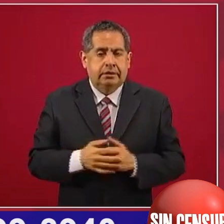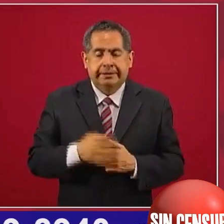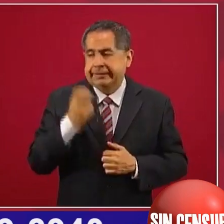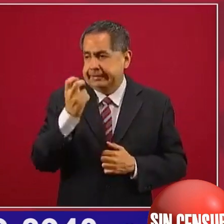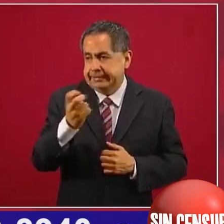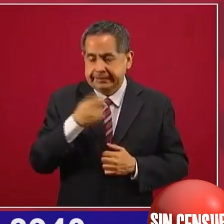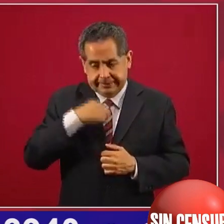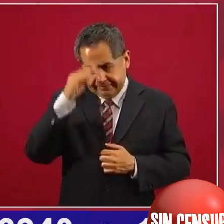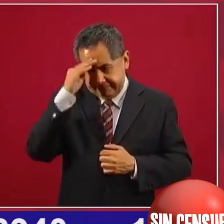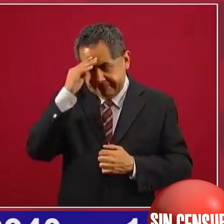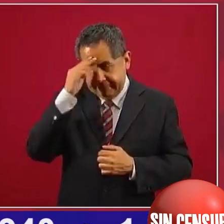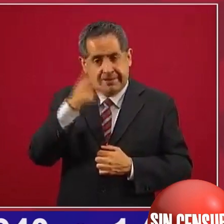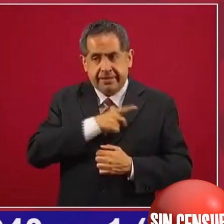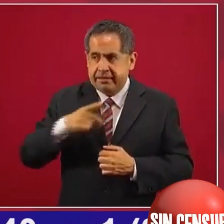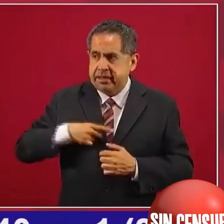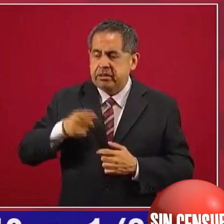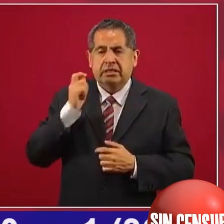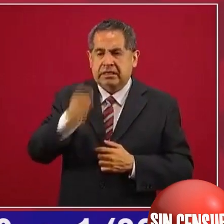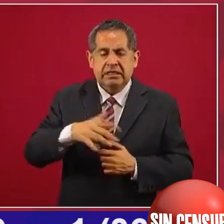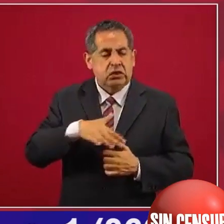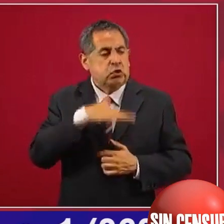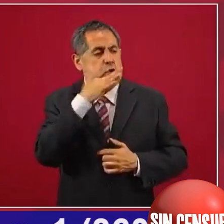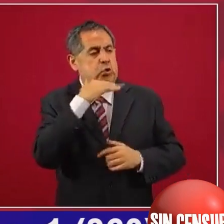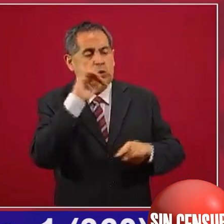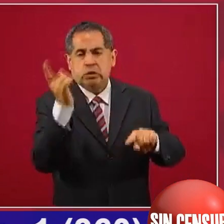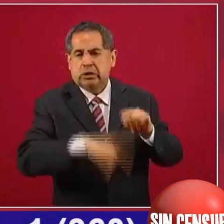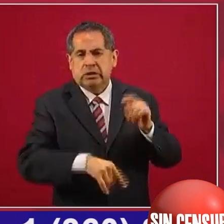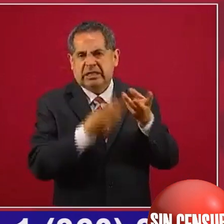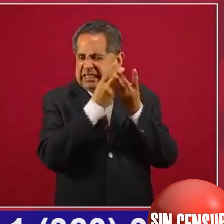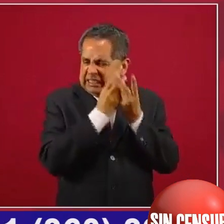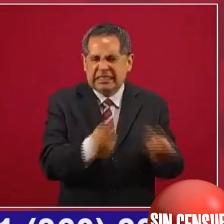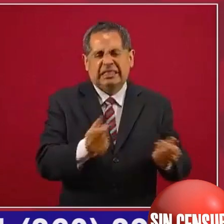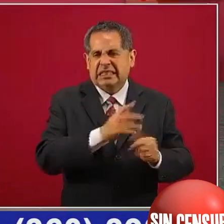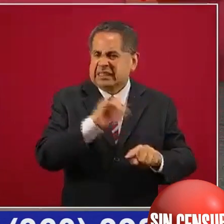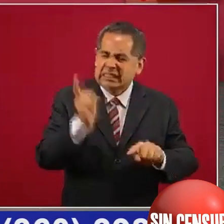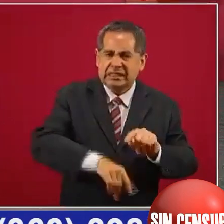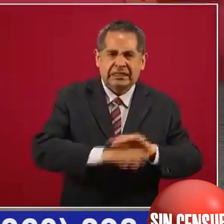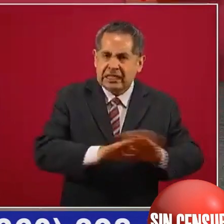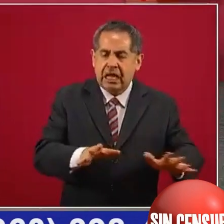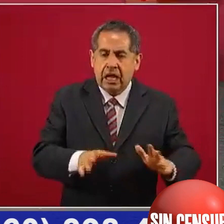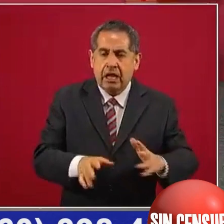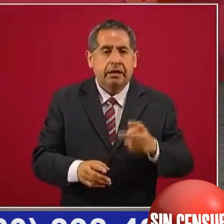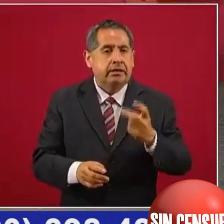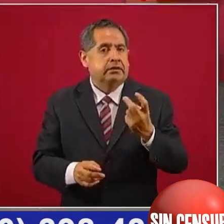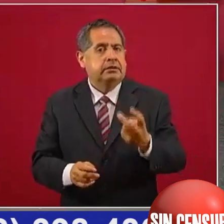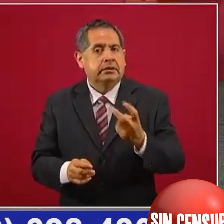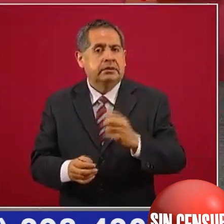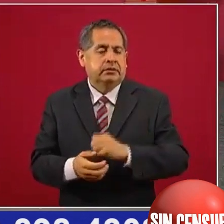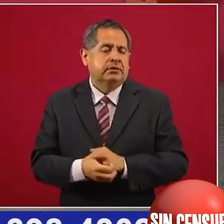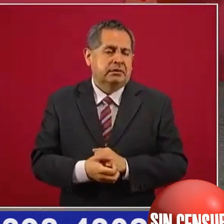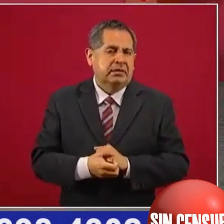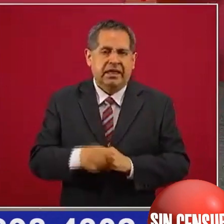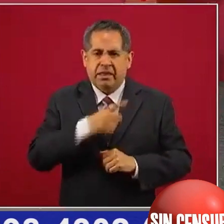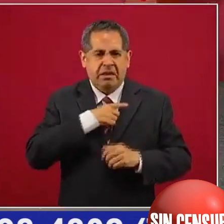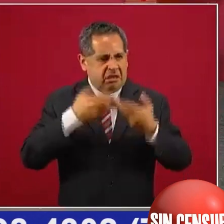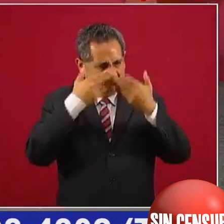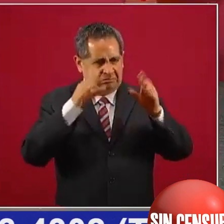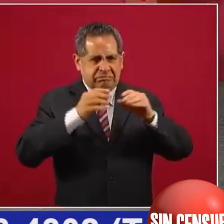Entonces, tenemos que acabar con esa peste. Entonces, por eso, que se sepa